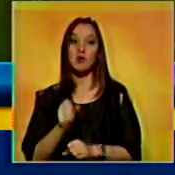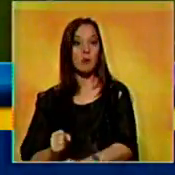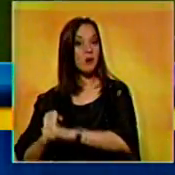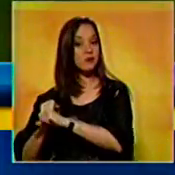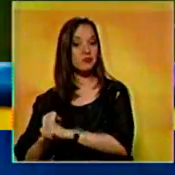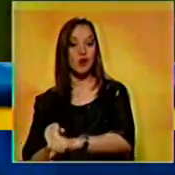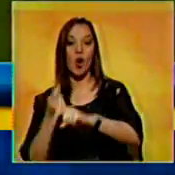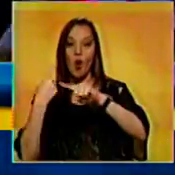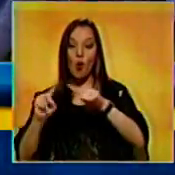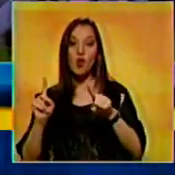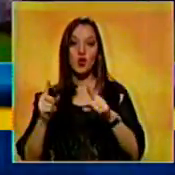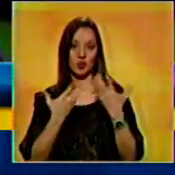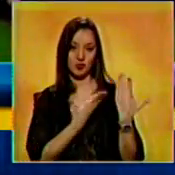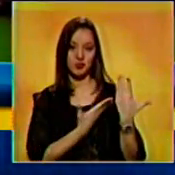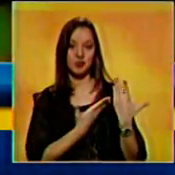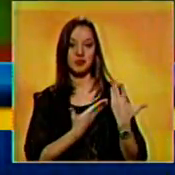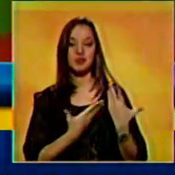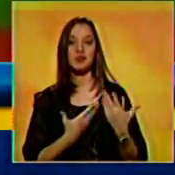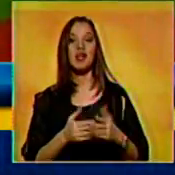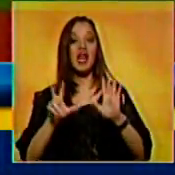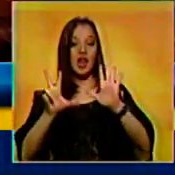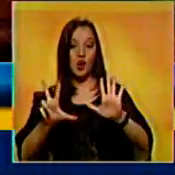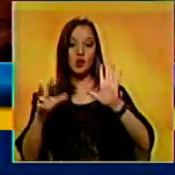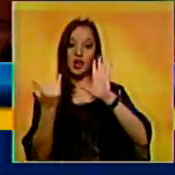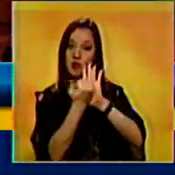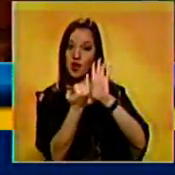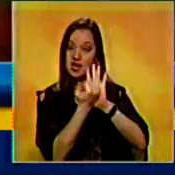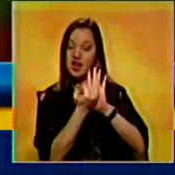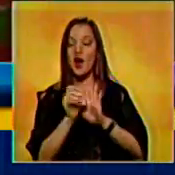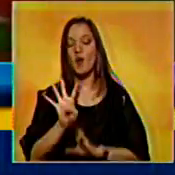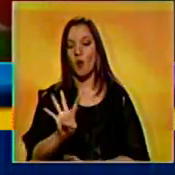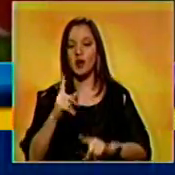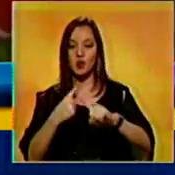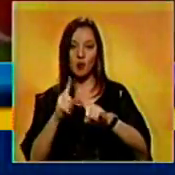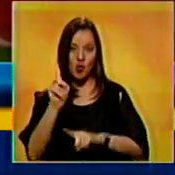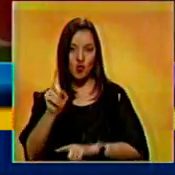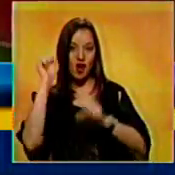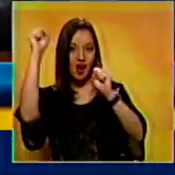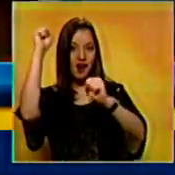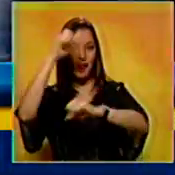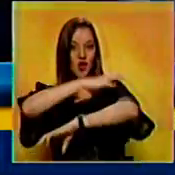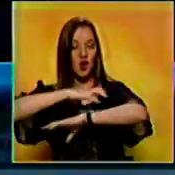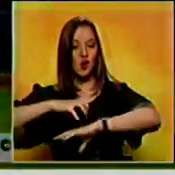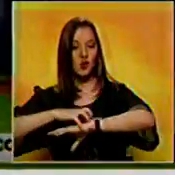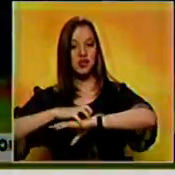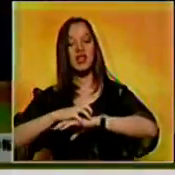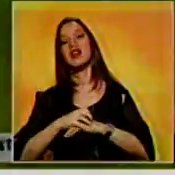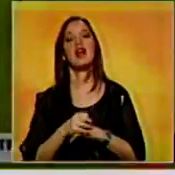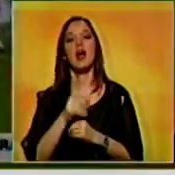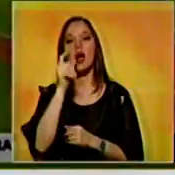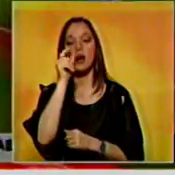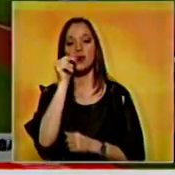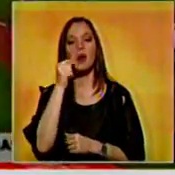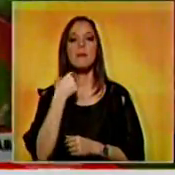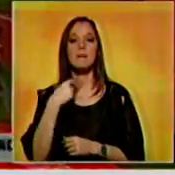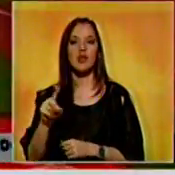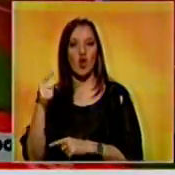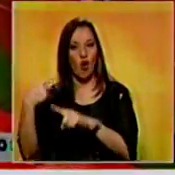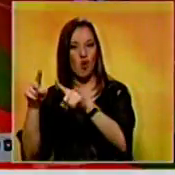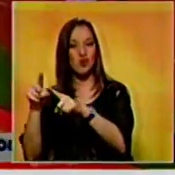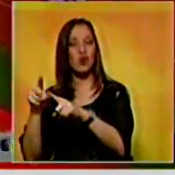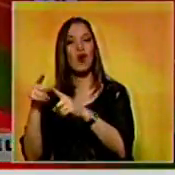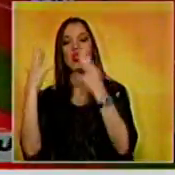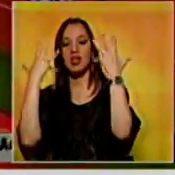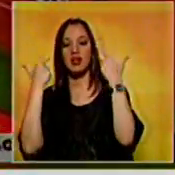el duelo con un cuadrangular de Choi en el octavo episodio. 4-1 ganaron los Tigres. Se ganó Manuel Olivares y perdió Joanner Negrín.